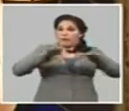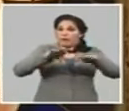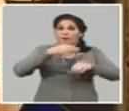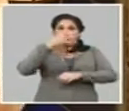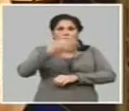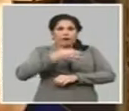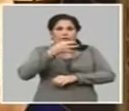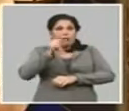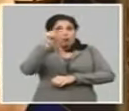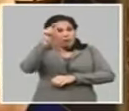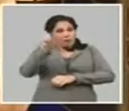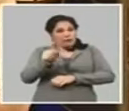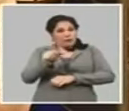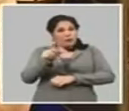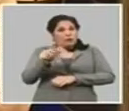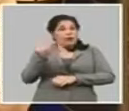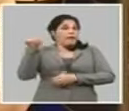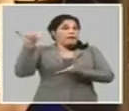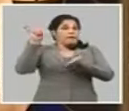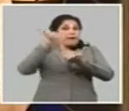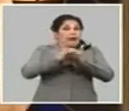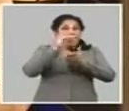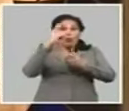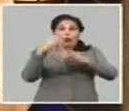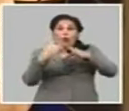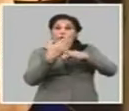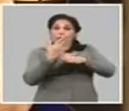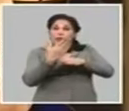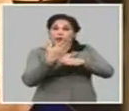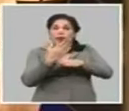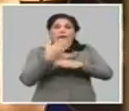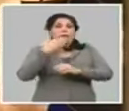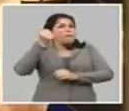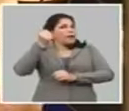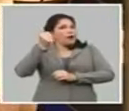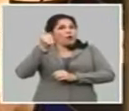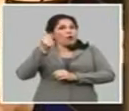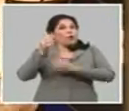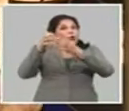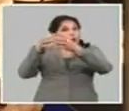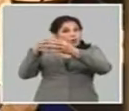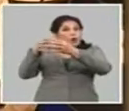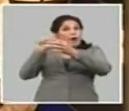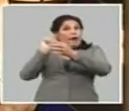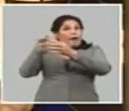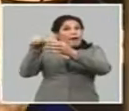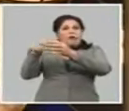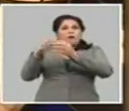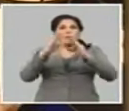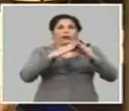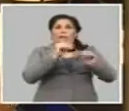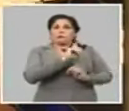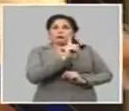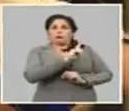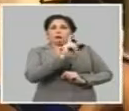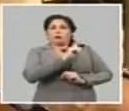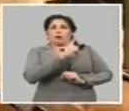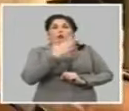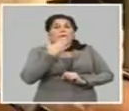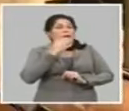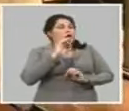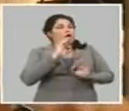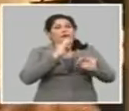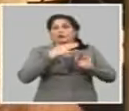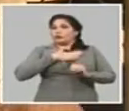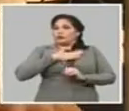personas hace dos días y prefirieron ir a esta empresa lo que dice que él quería proteger a su familia